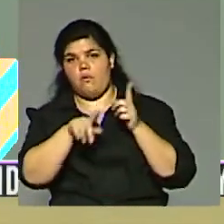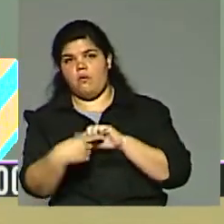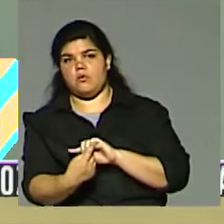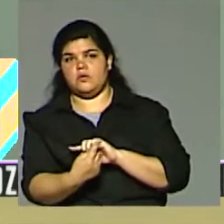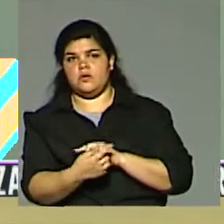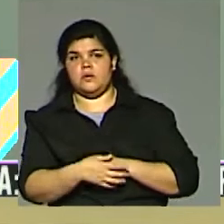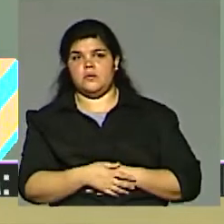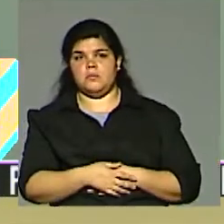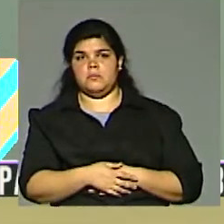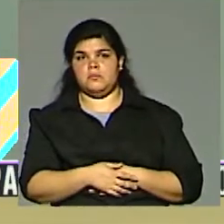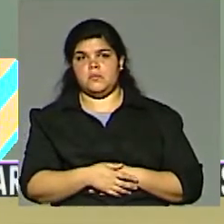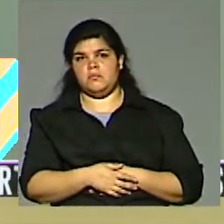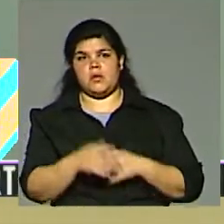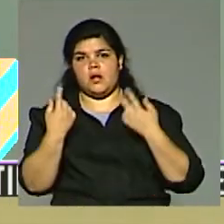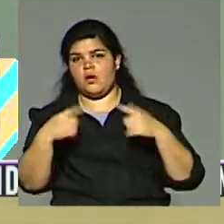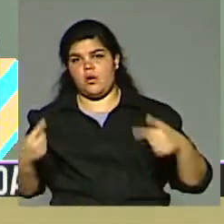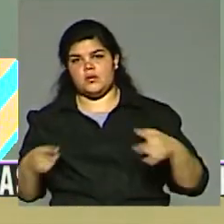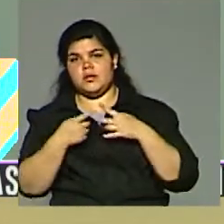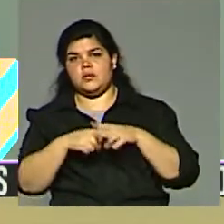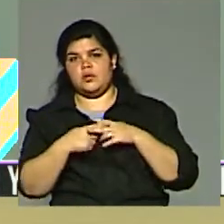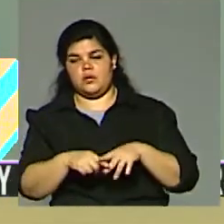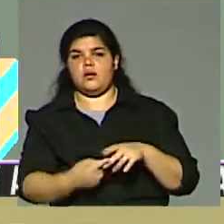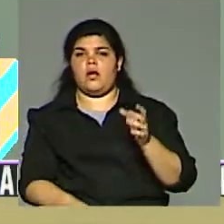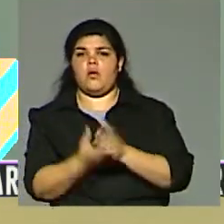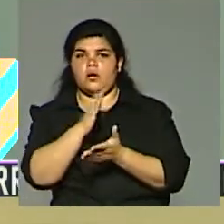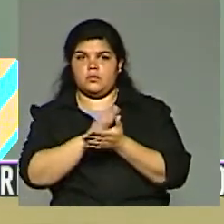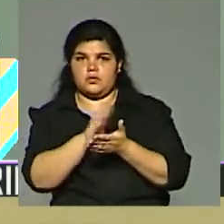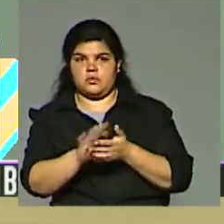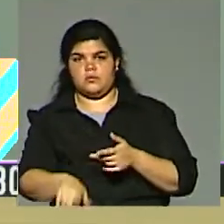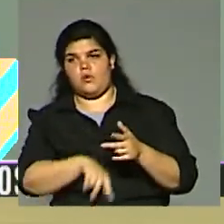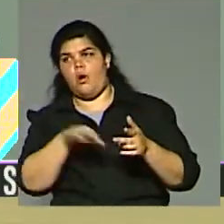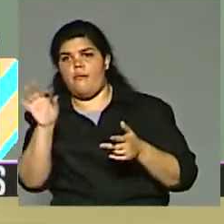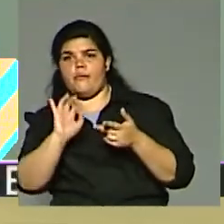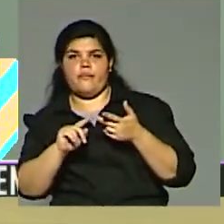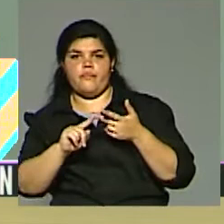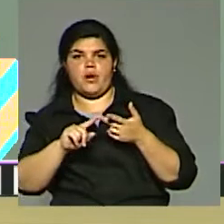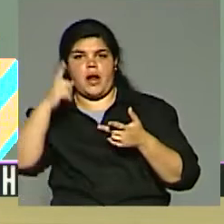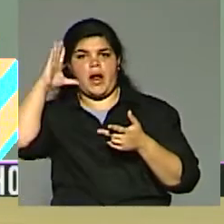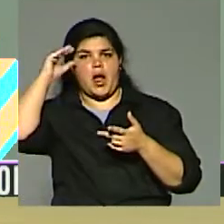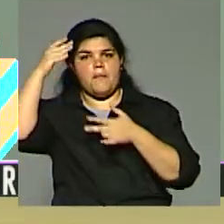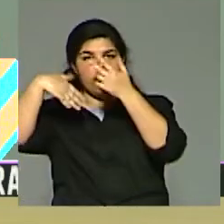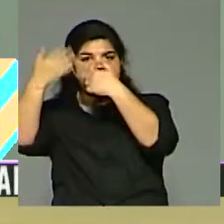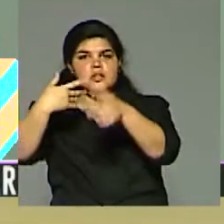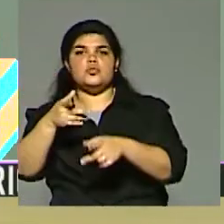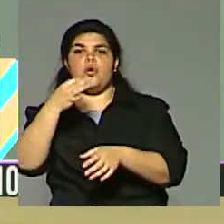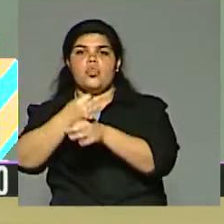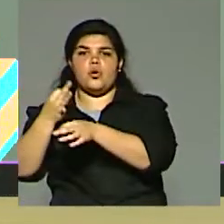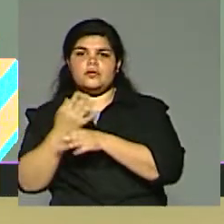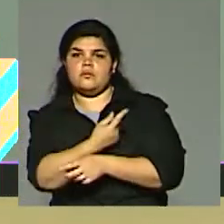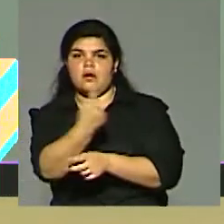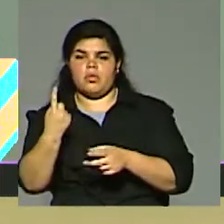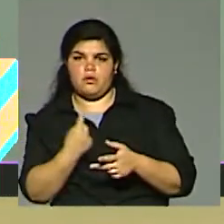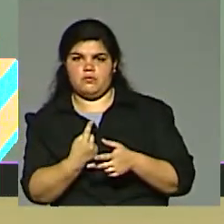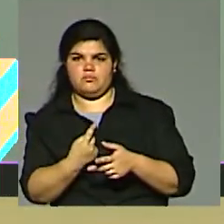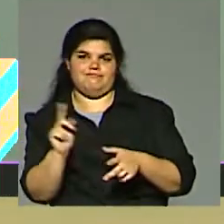de recursos tecnológicos o actualización o la formación docente. Yo creo que tenemos que repensar, que creo que en esta